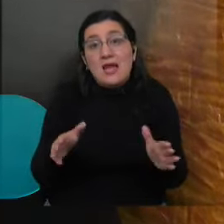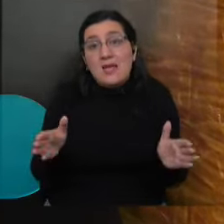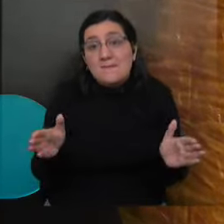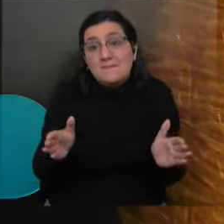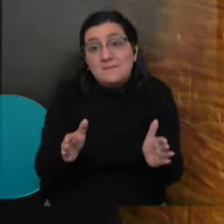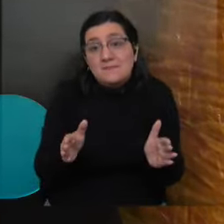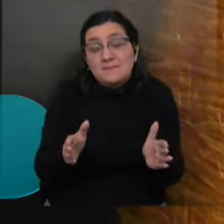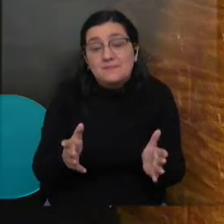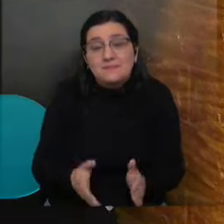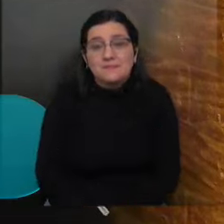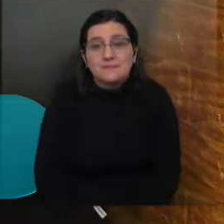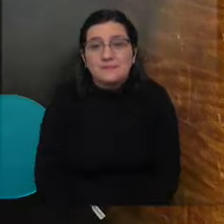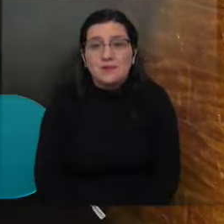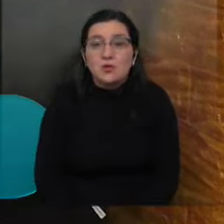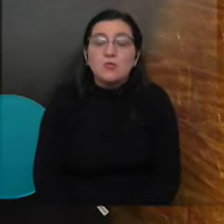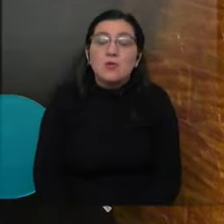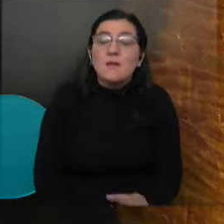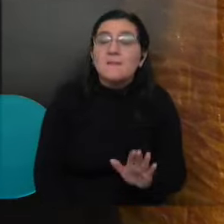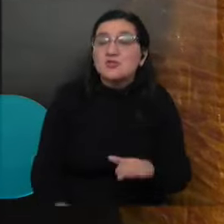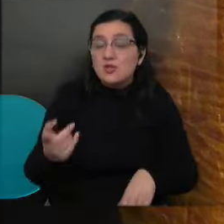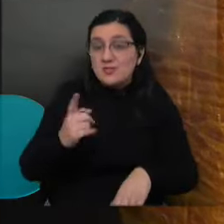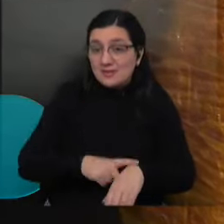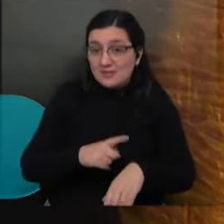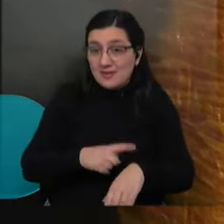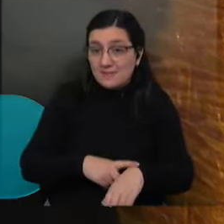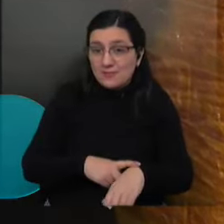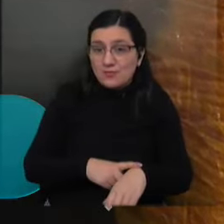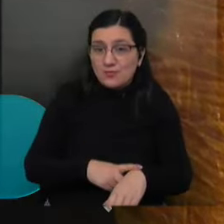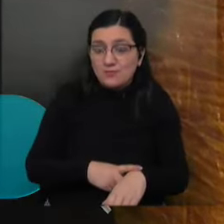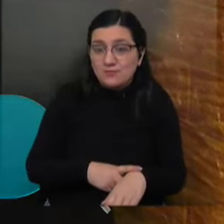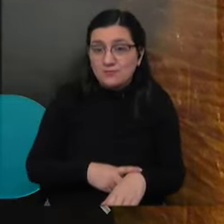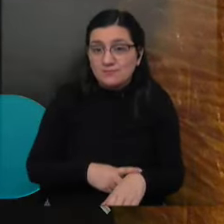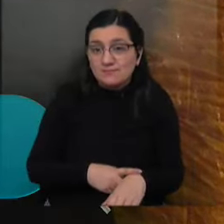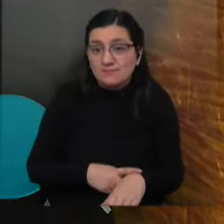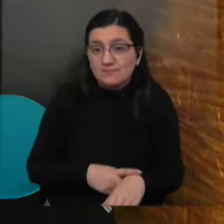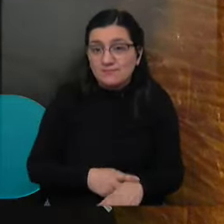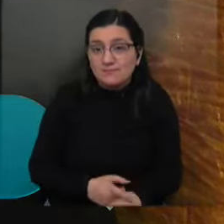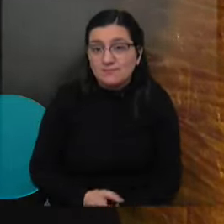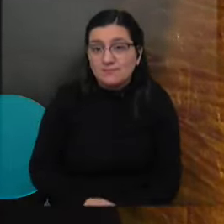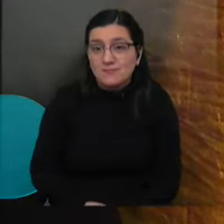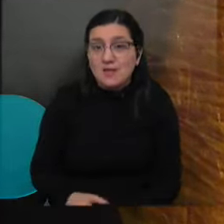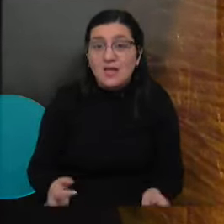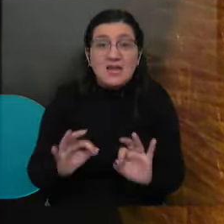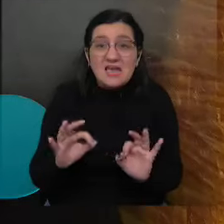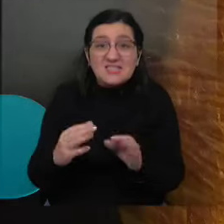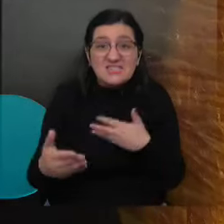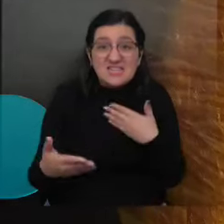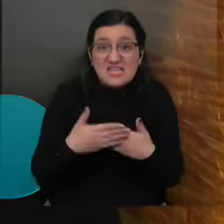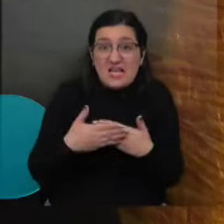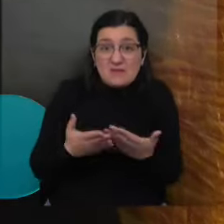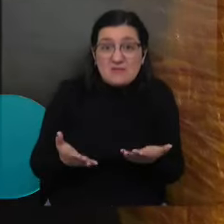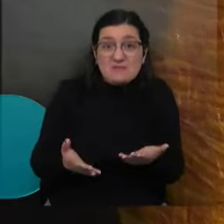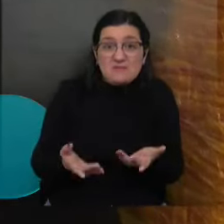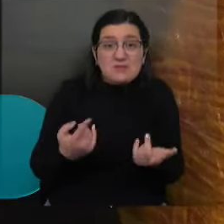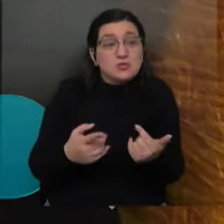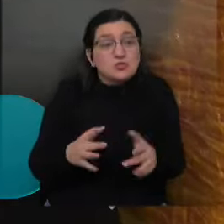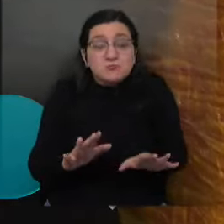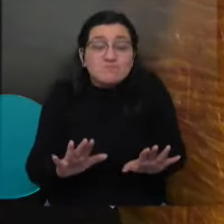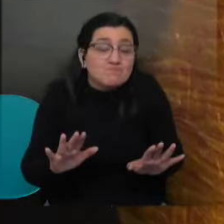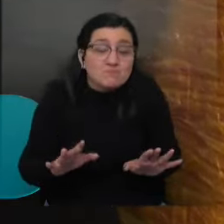hace tanto y la mayoría del tiempo Este no este nadie se ar arrimaba tampoco entonces como que se fue